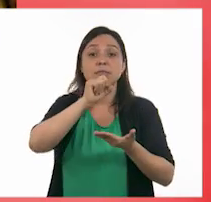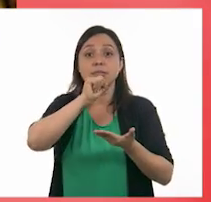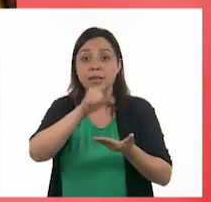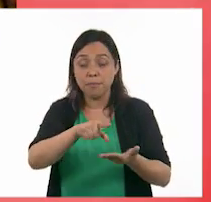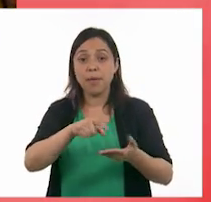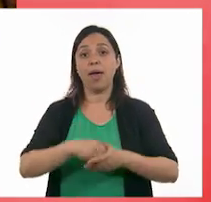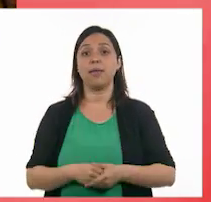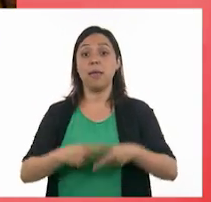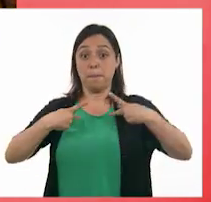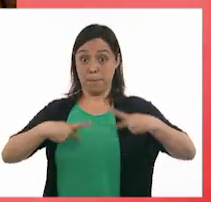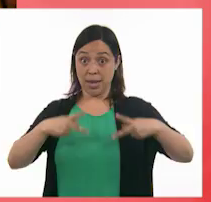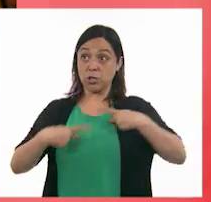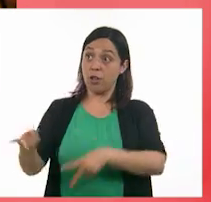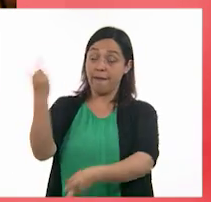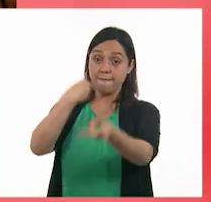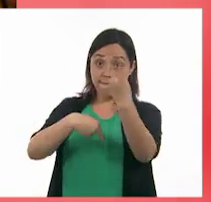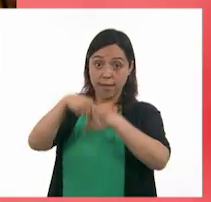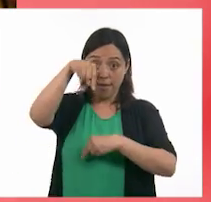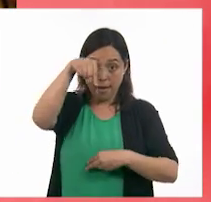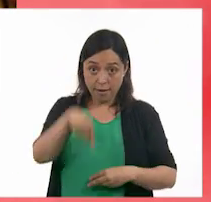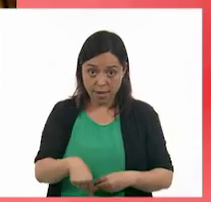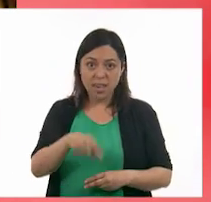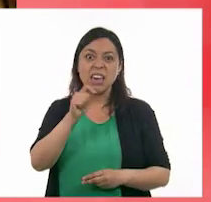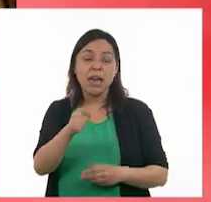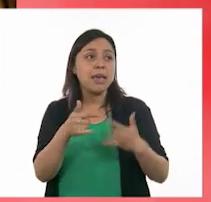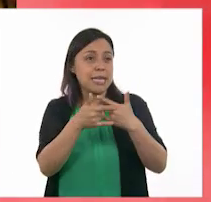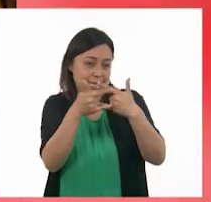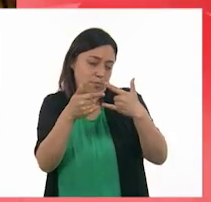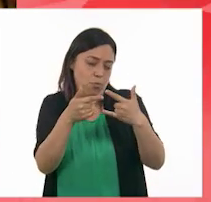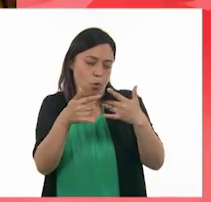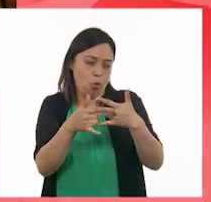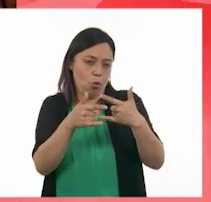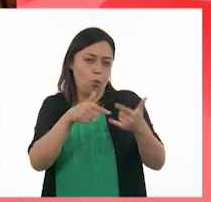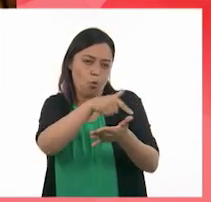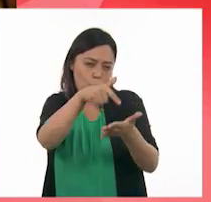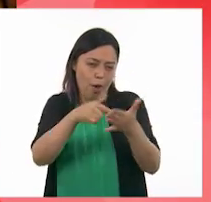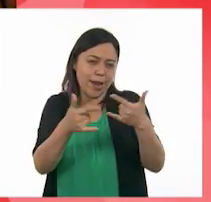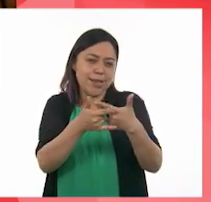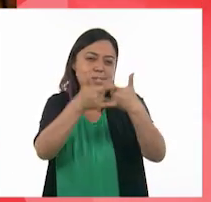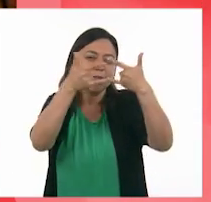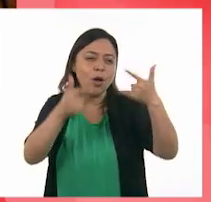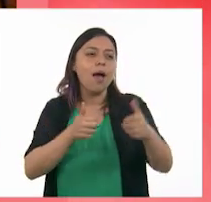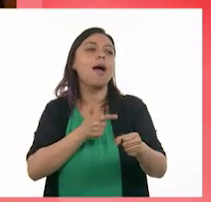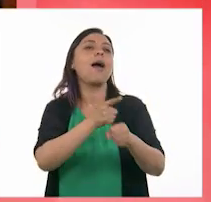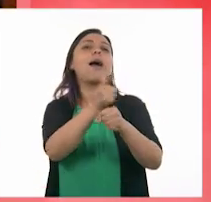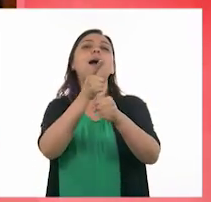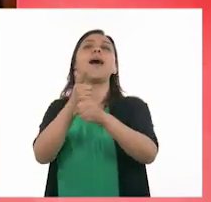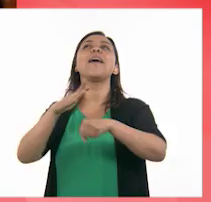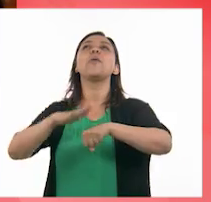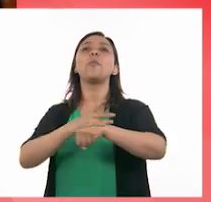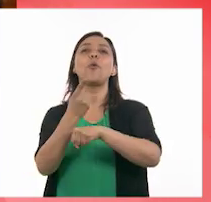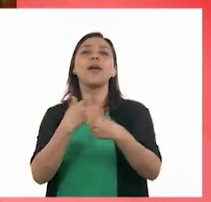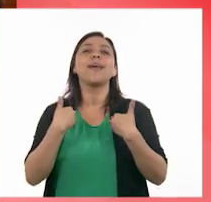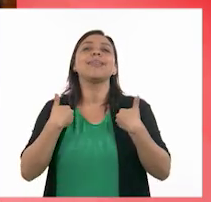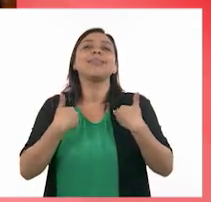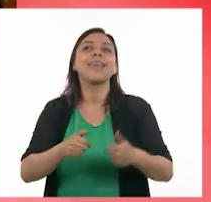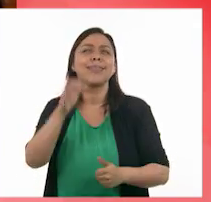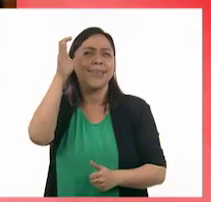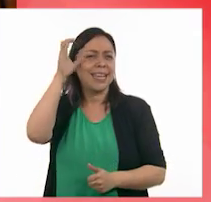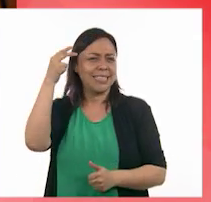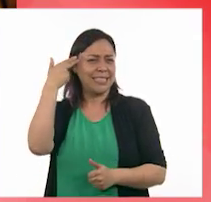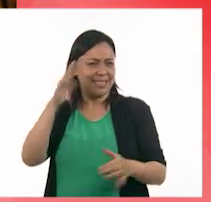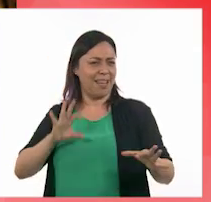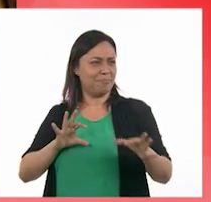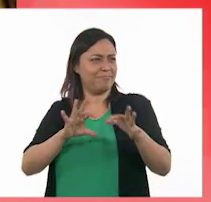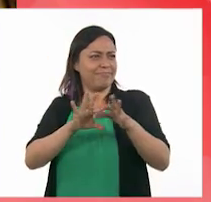y la gente que visita este espacio histórico conoce por qué Mexicali tiene esa esencia china, y la reactivación de la